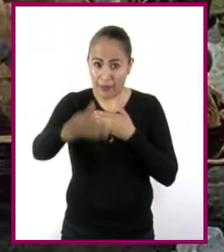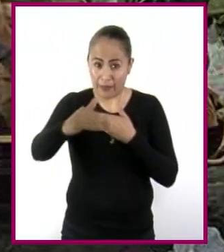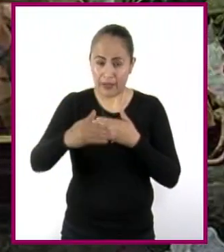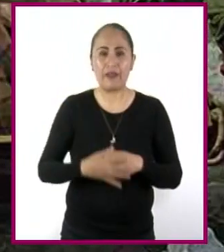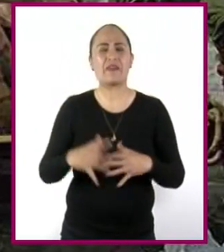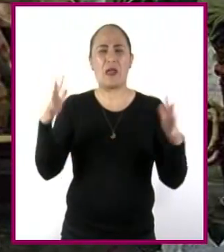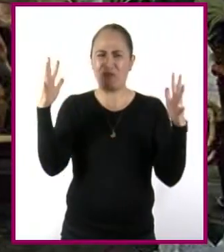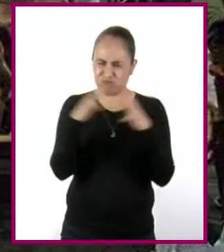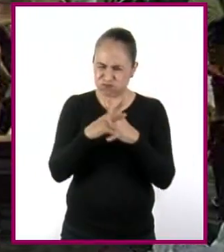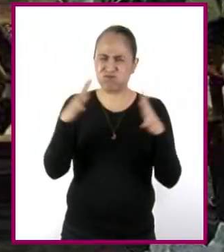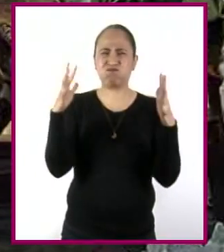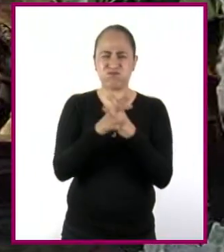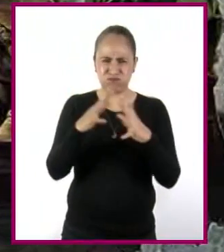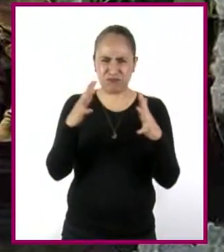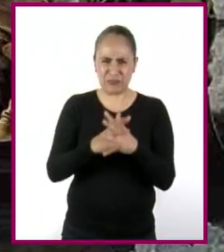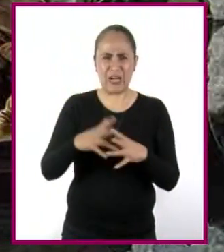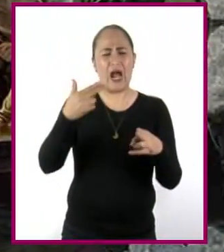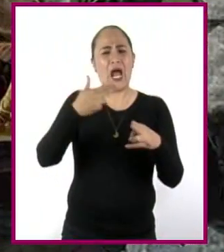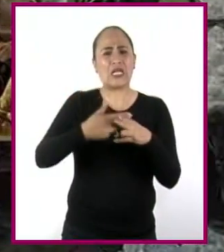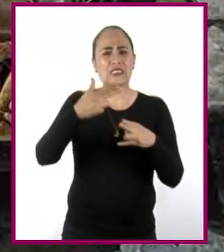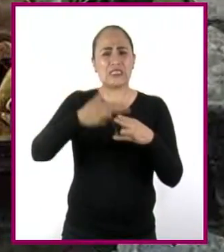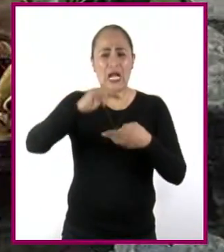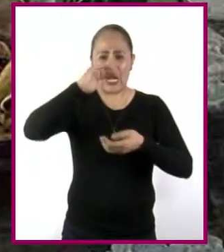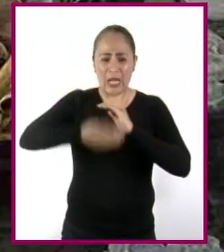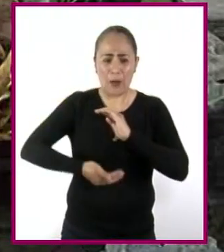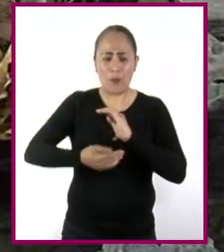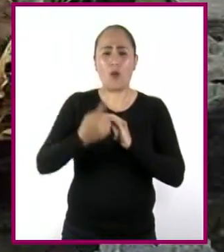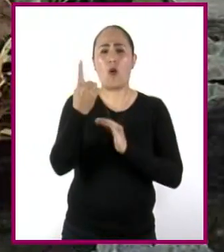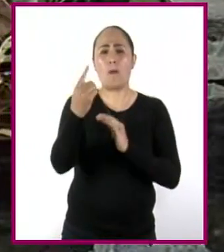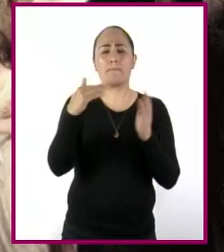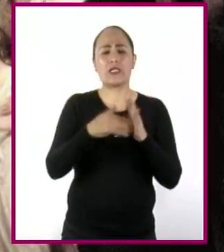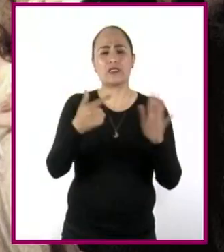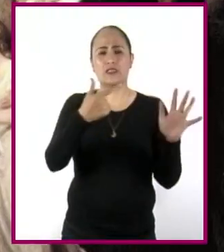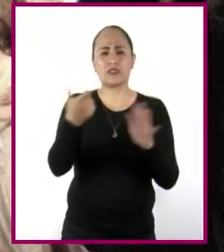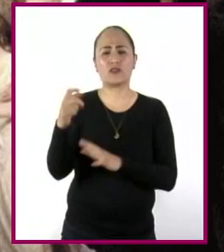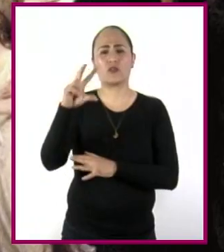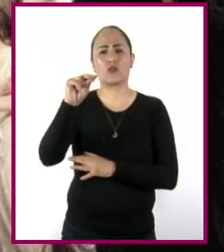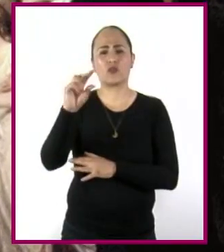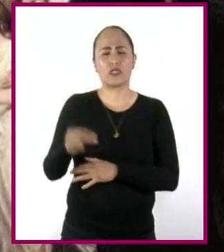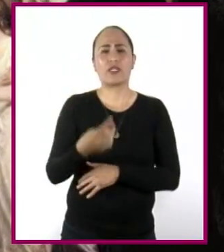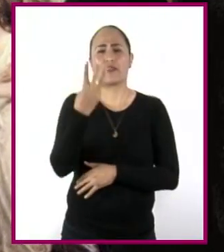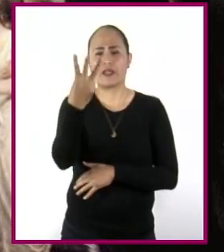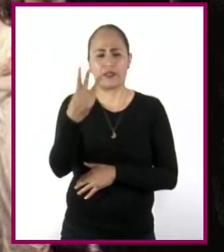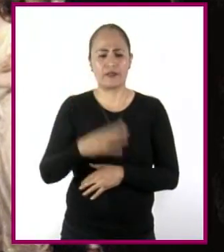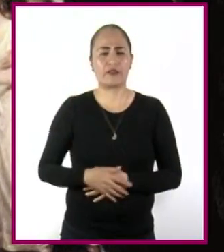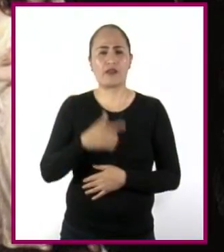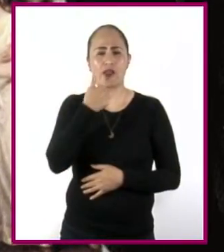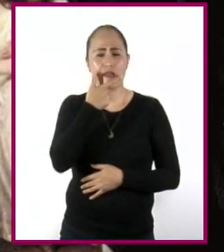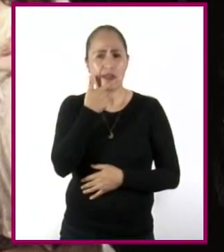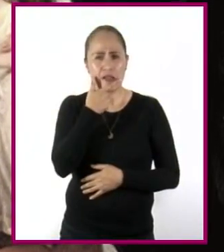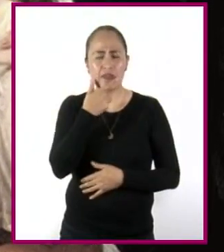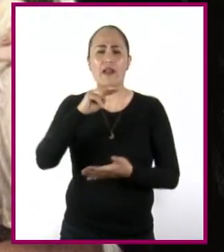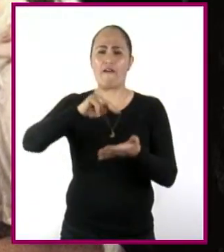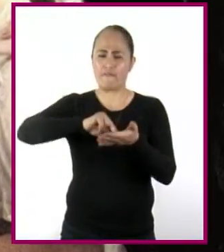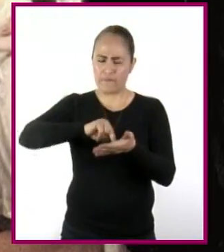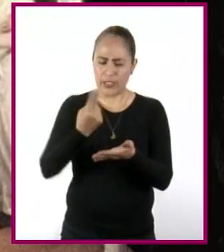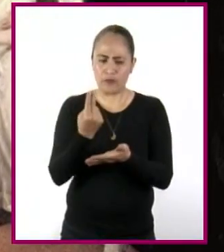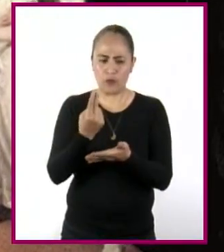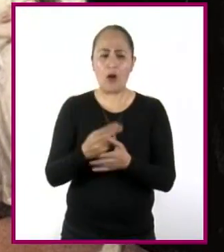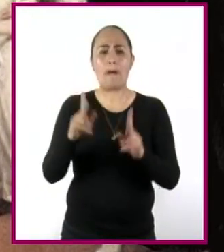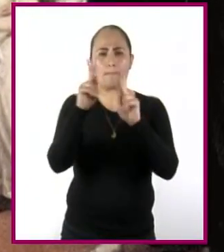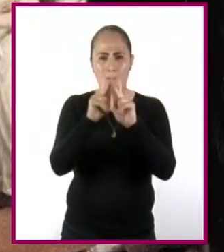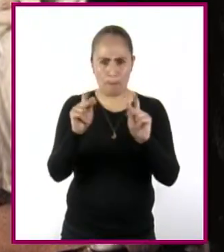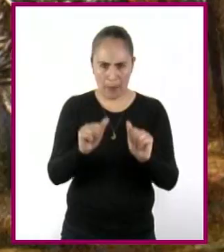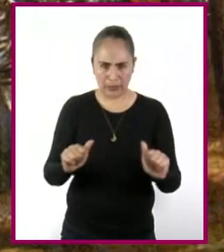una guerra que no terminaría hasta 1783, cuando el Imperio Británico firmó la llamada Paz